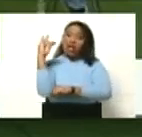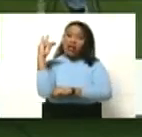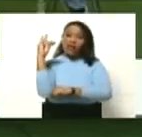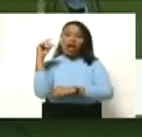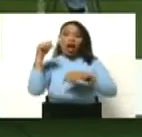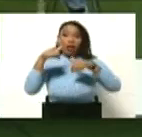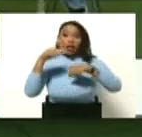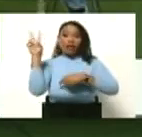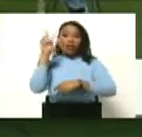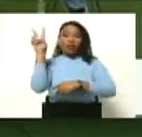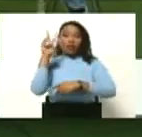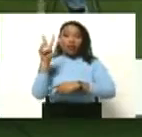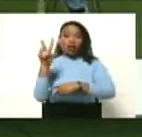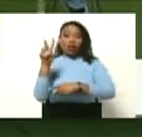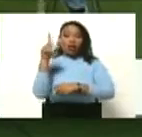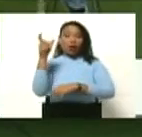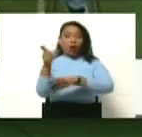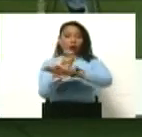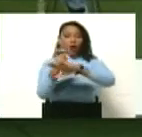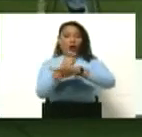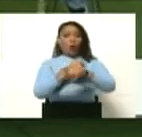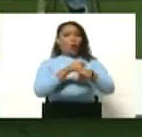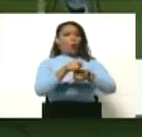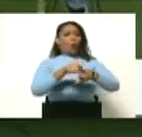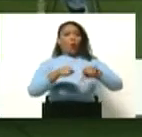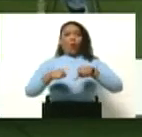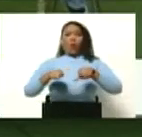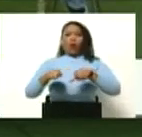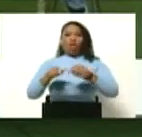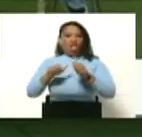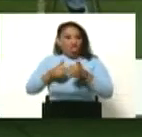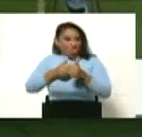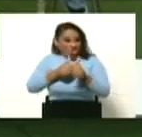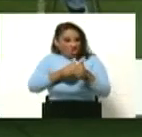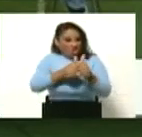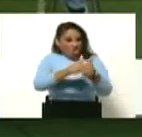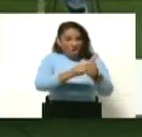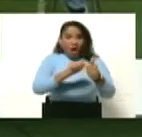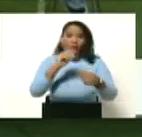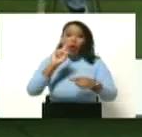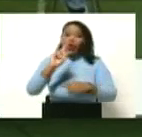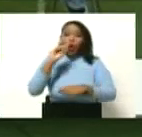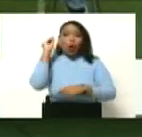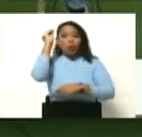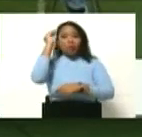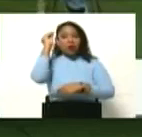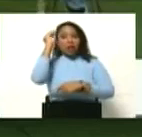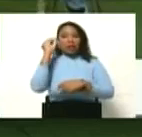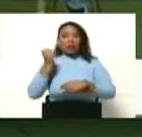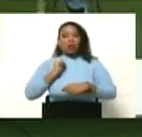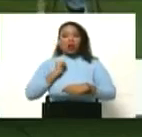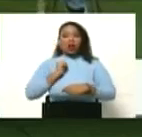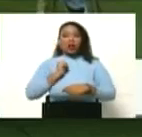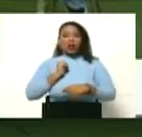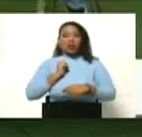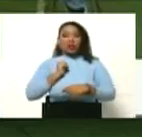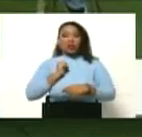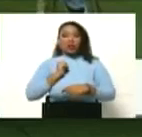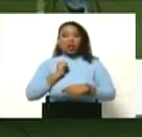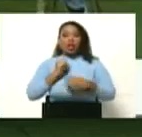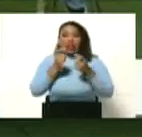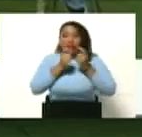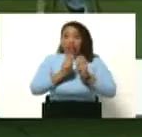en Venezuela, cuando están gobernando. Persiguen a todo aquel que no piense como ellos. Tratan de